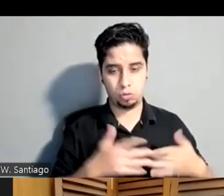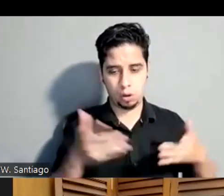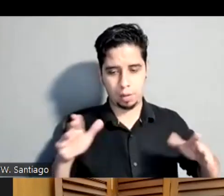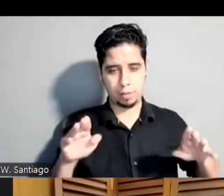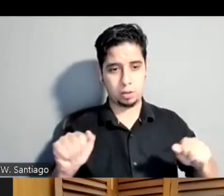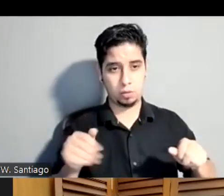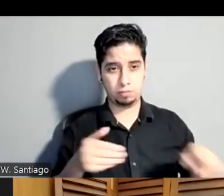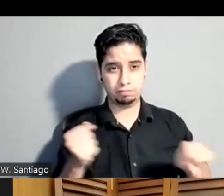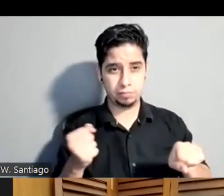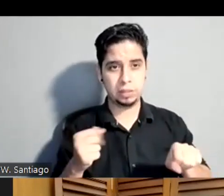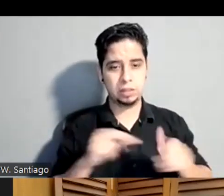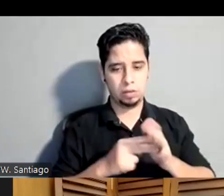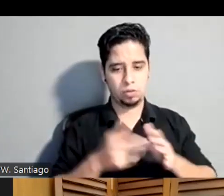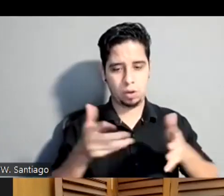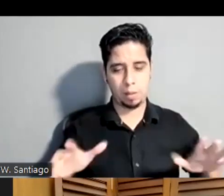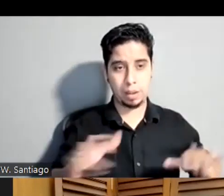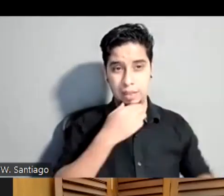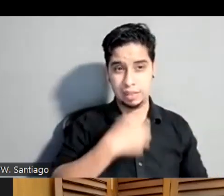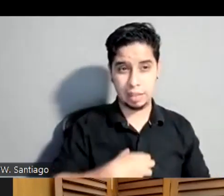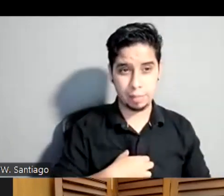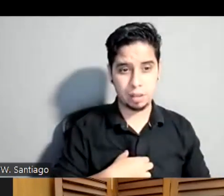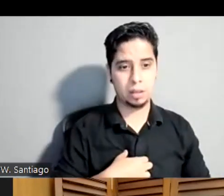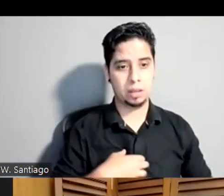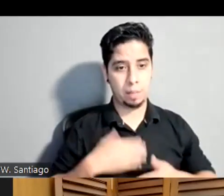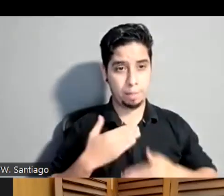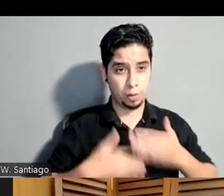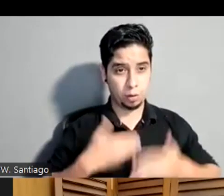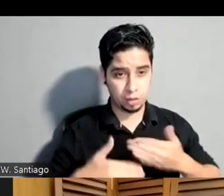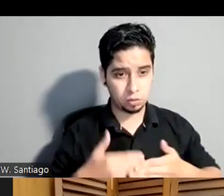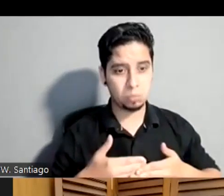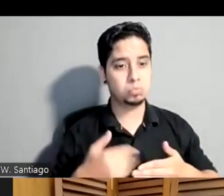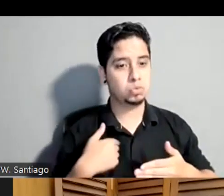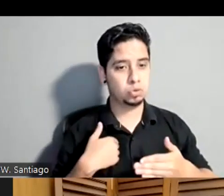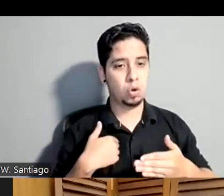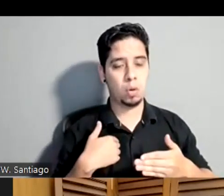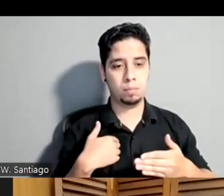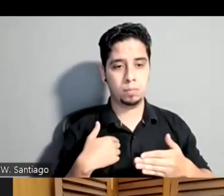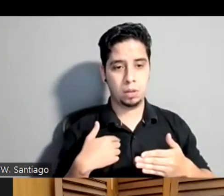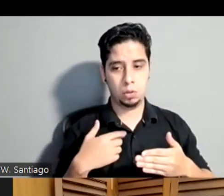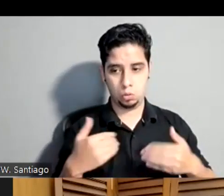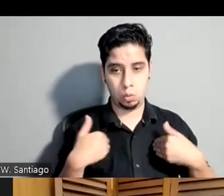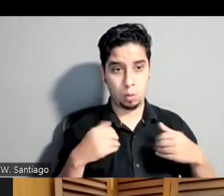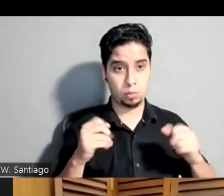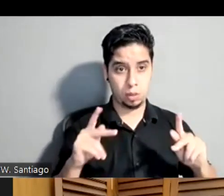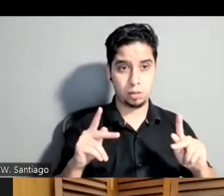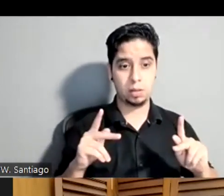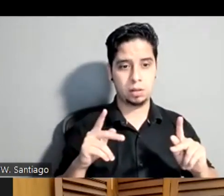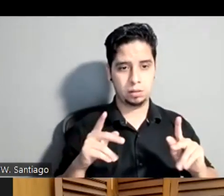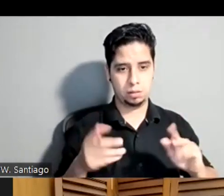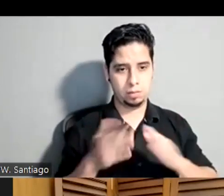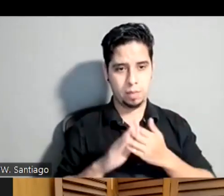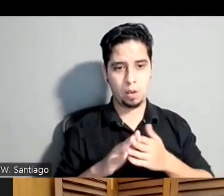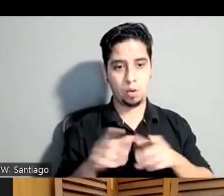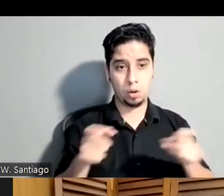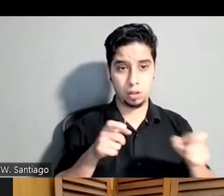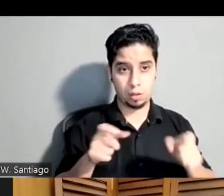o sea que terminé en diciembre, y lo que me graduaba, Roberto, me dio la oportunidad de ser coordinadora de actividades del